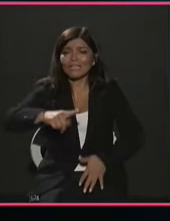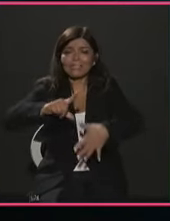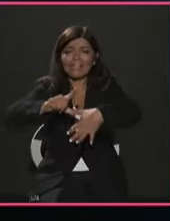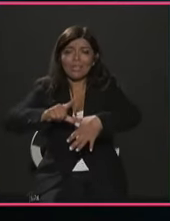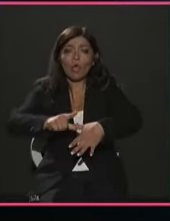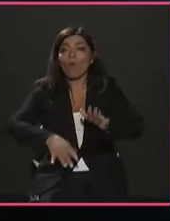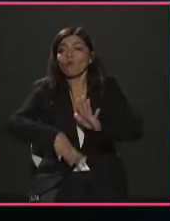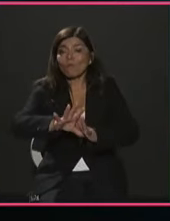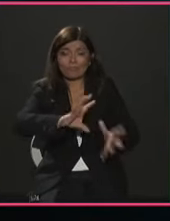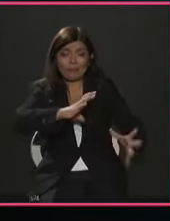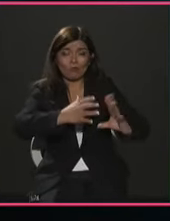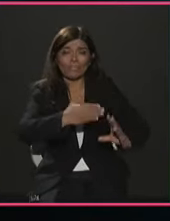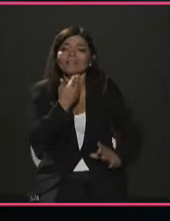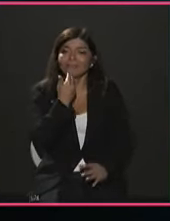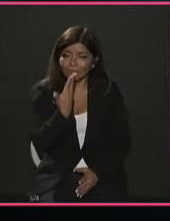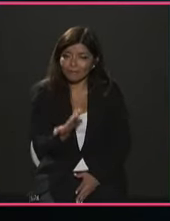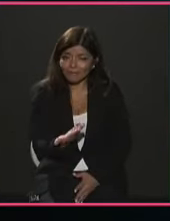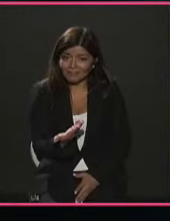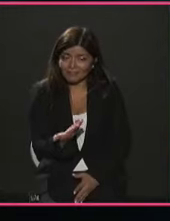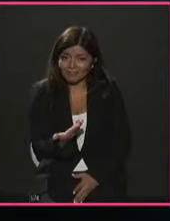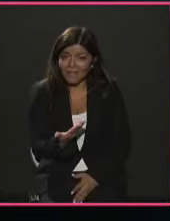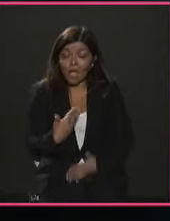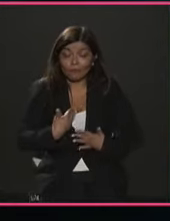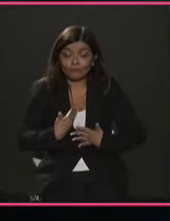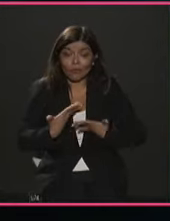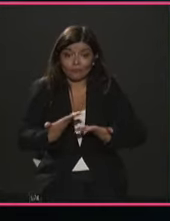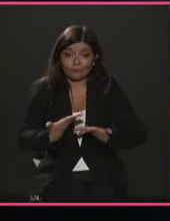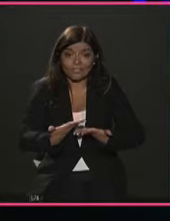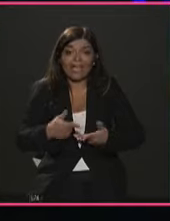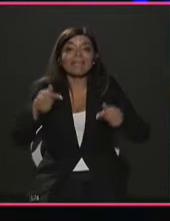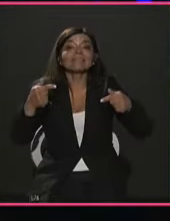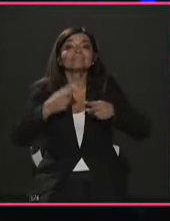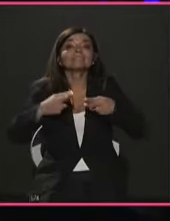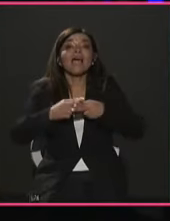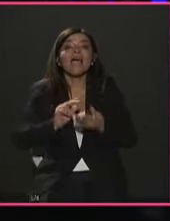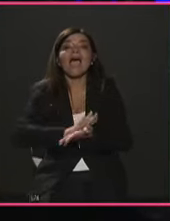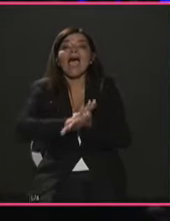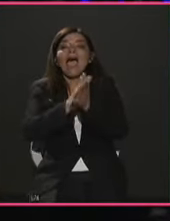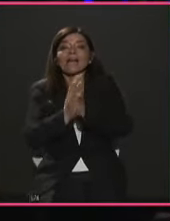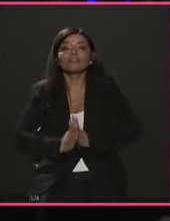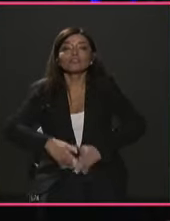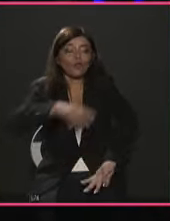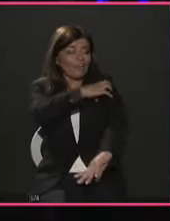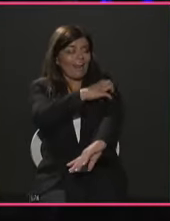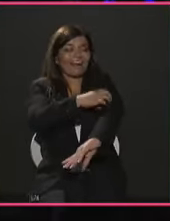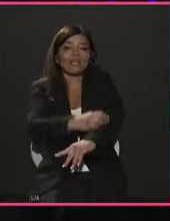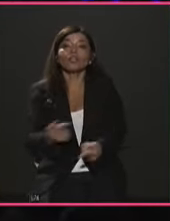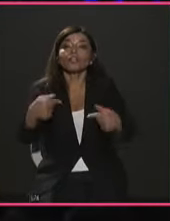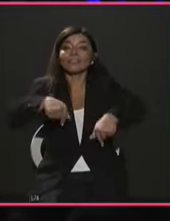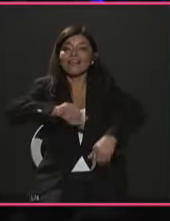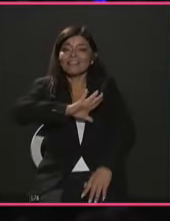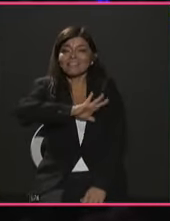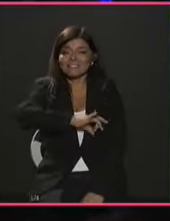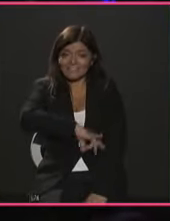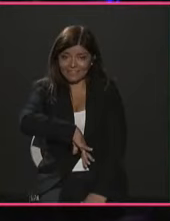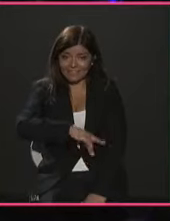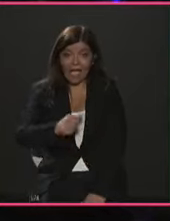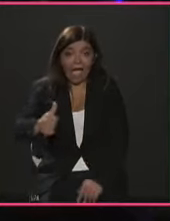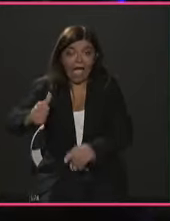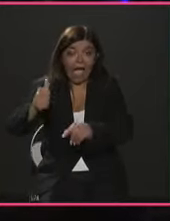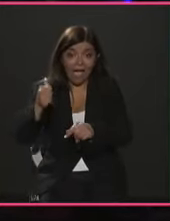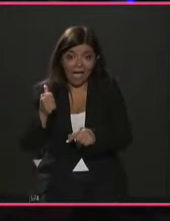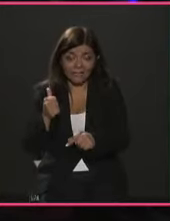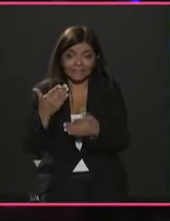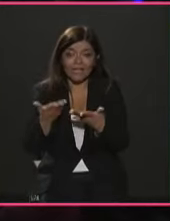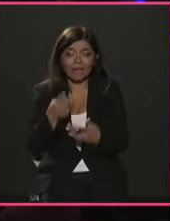y uno de los más importantes del mundo y celebro además que que este se realice en todas las regiones de nuestro país solo ayer